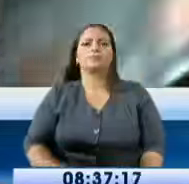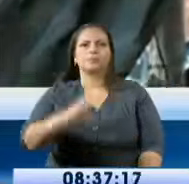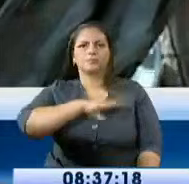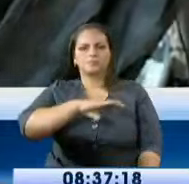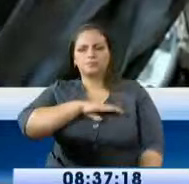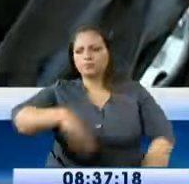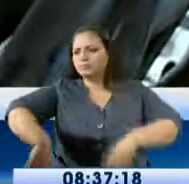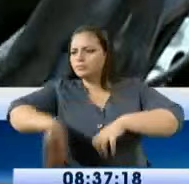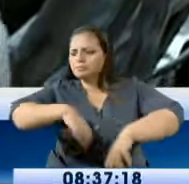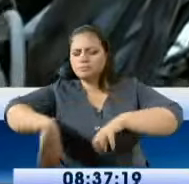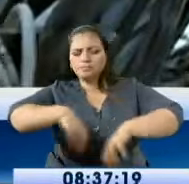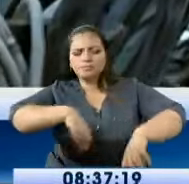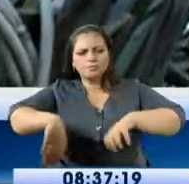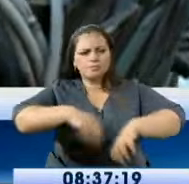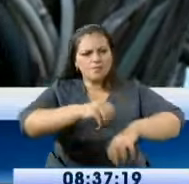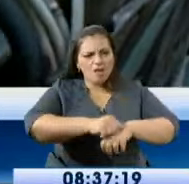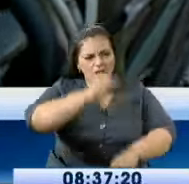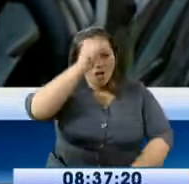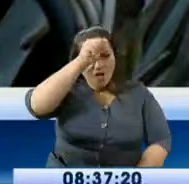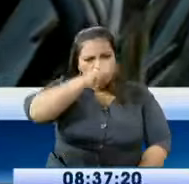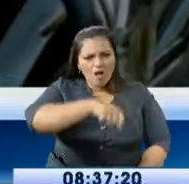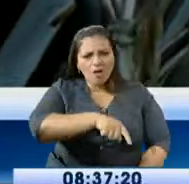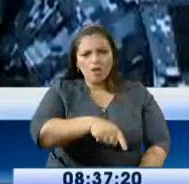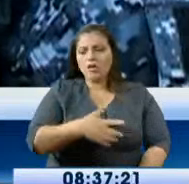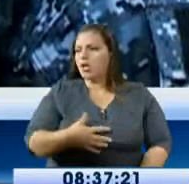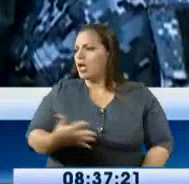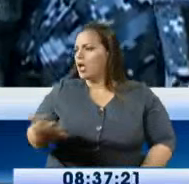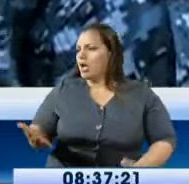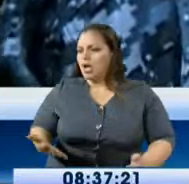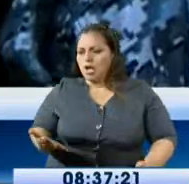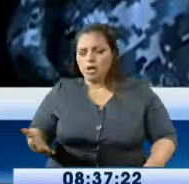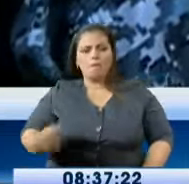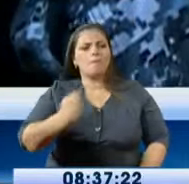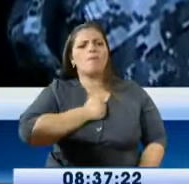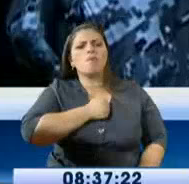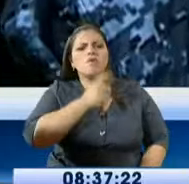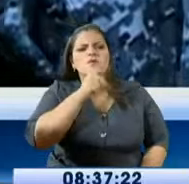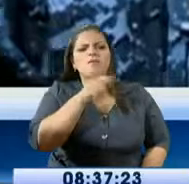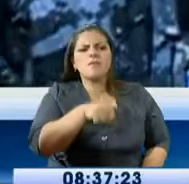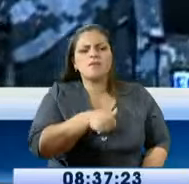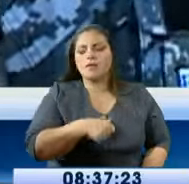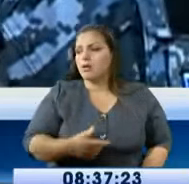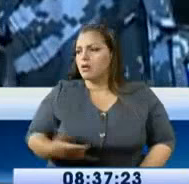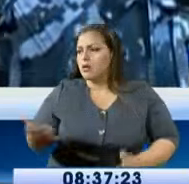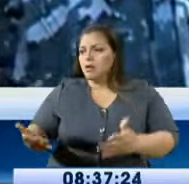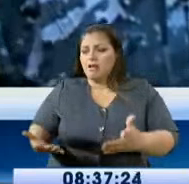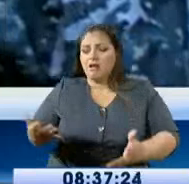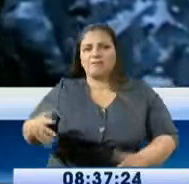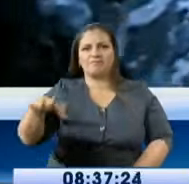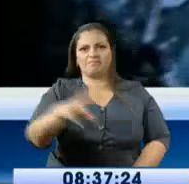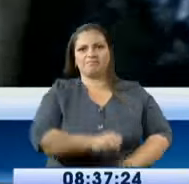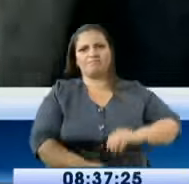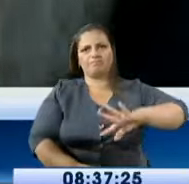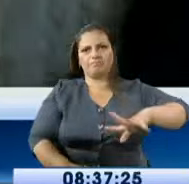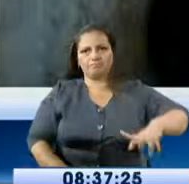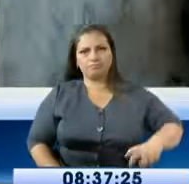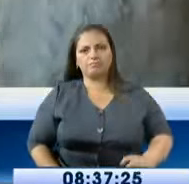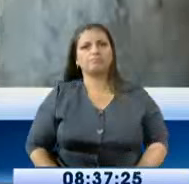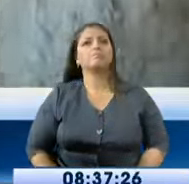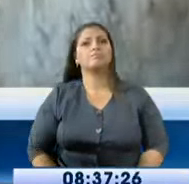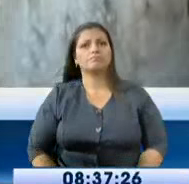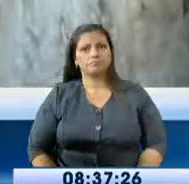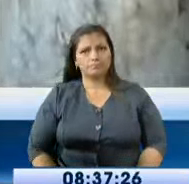De acuerdo a información procesada, supuestamente dichos lugares eran utilizados como bodegas para guardar los objetos de dudosa procedencia. Así